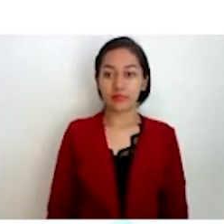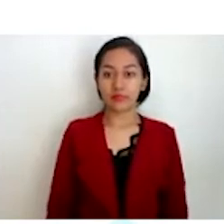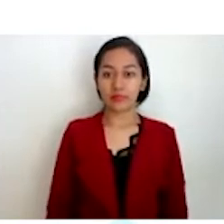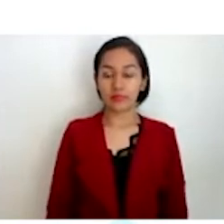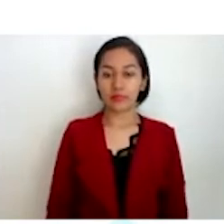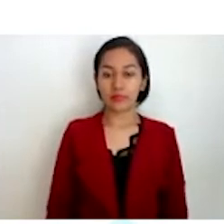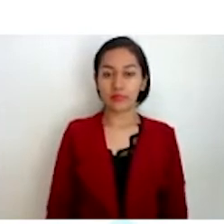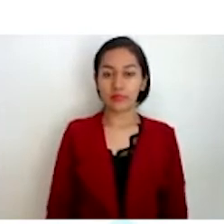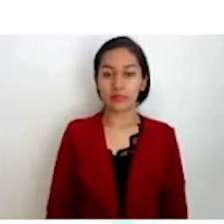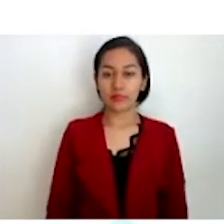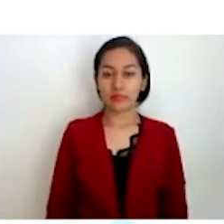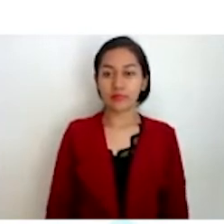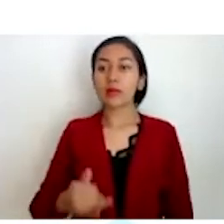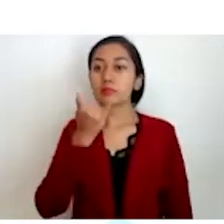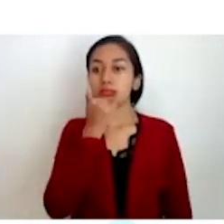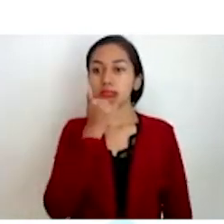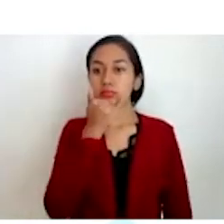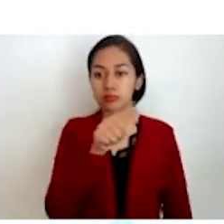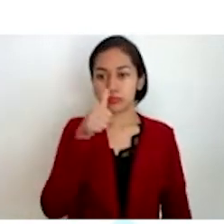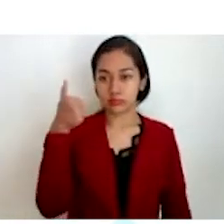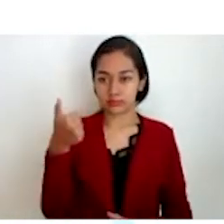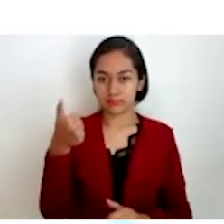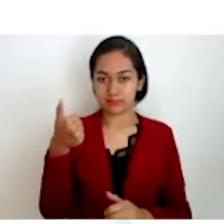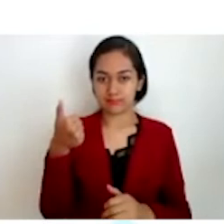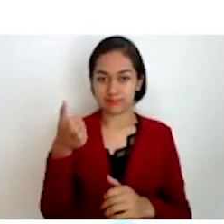Aquí estamos con Nazarín, tengo que salir y